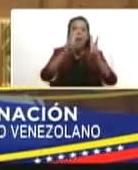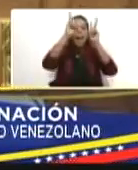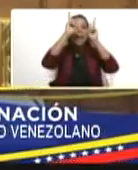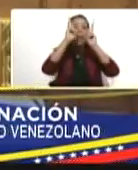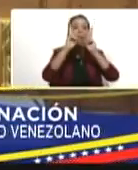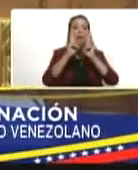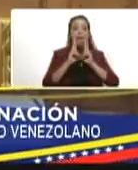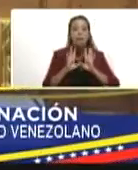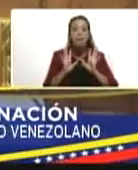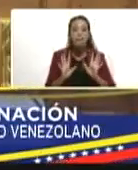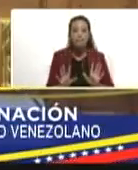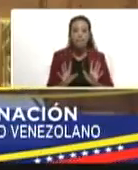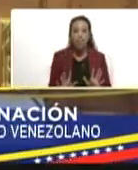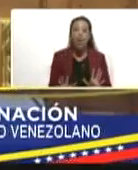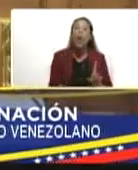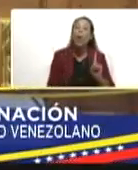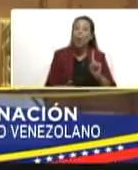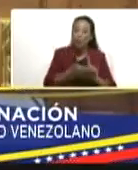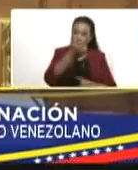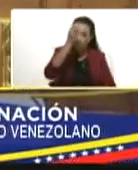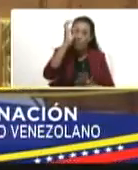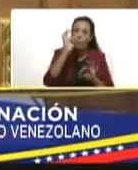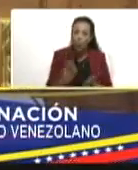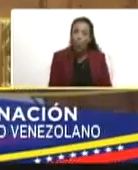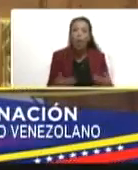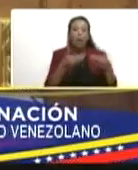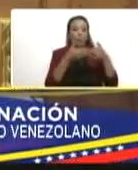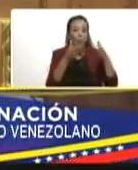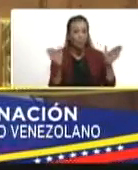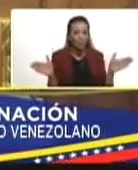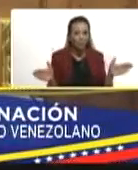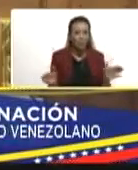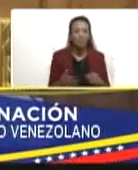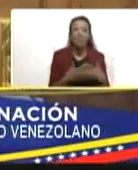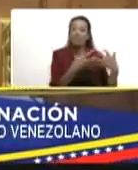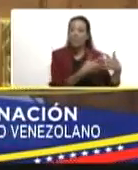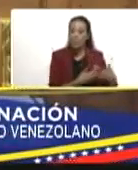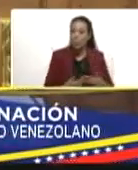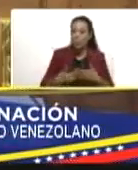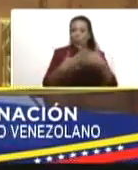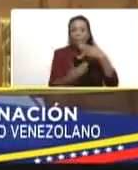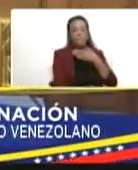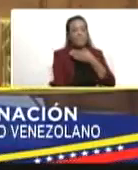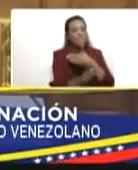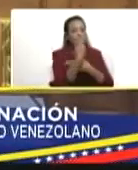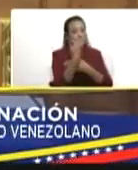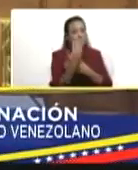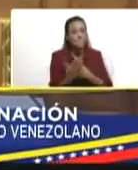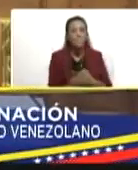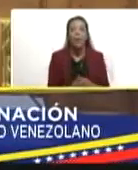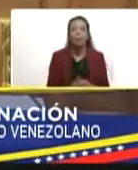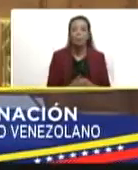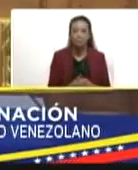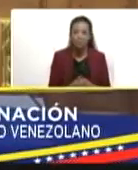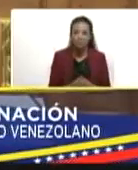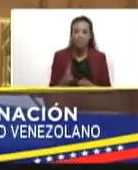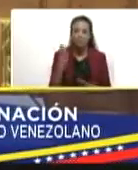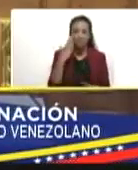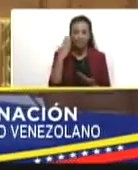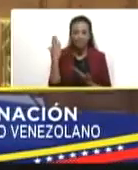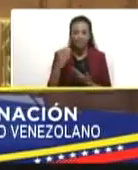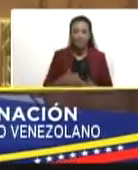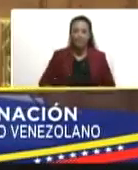será y lo lograremos el levantamiento total de todas las sanciones contra la República bolivariana